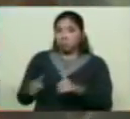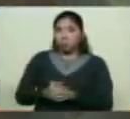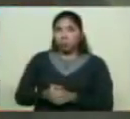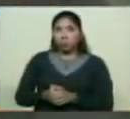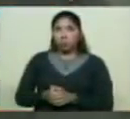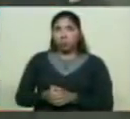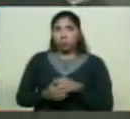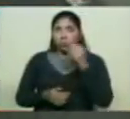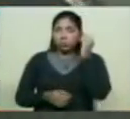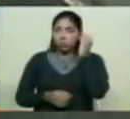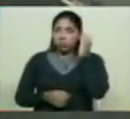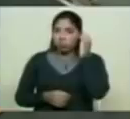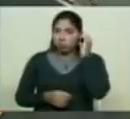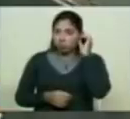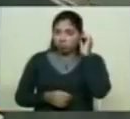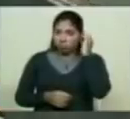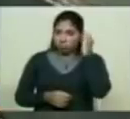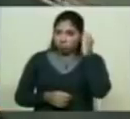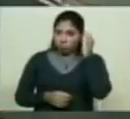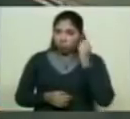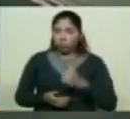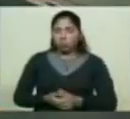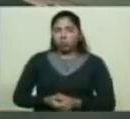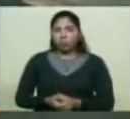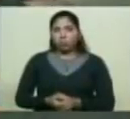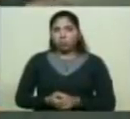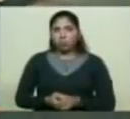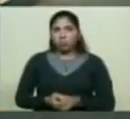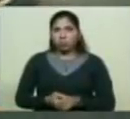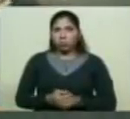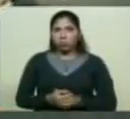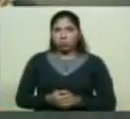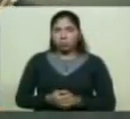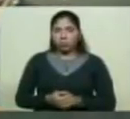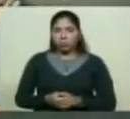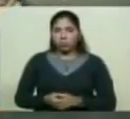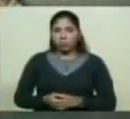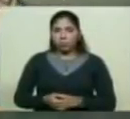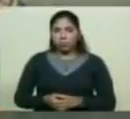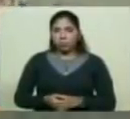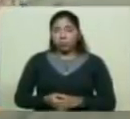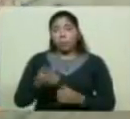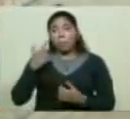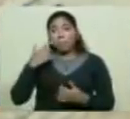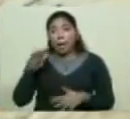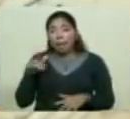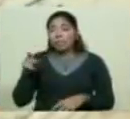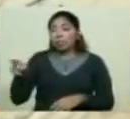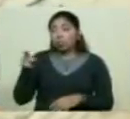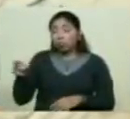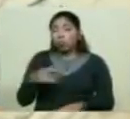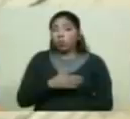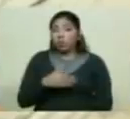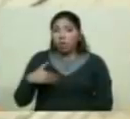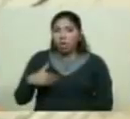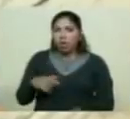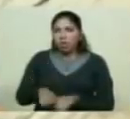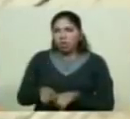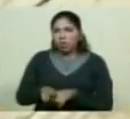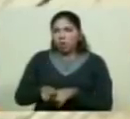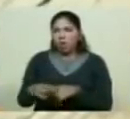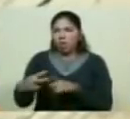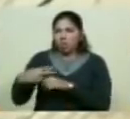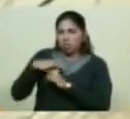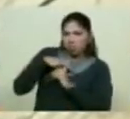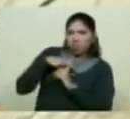del objeto a la que se guía nuestra conferencia parece que el intento de usted es forzarme a